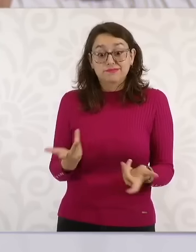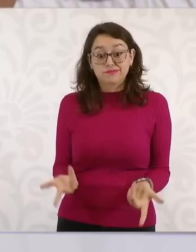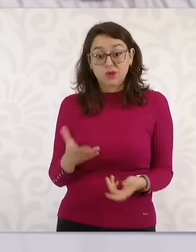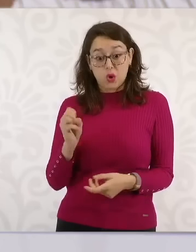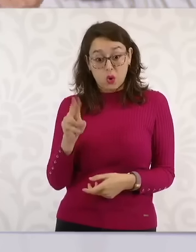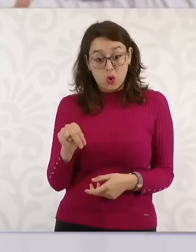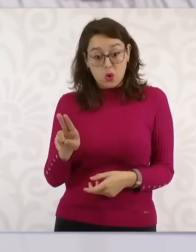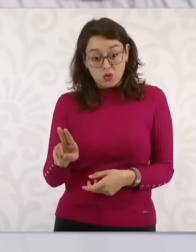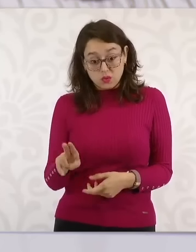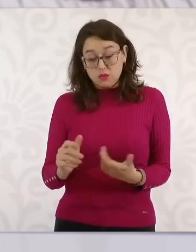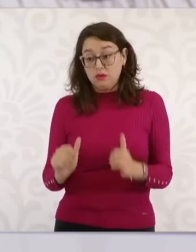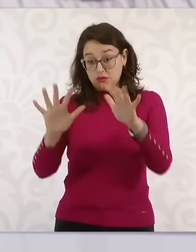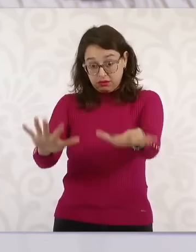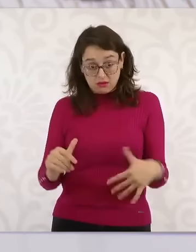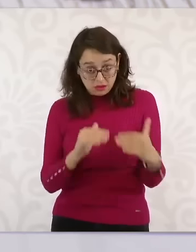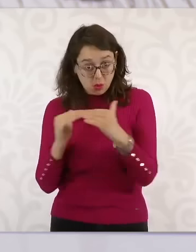pues tienen más fuerza que otros.